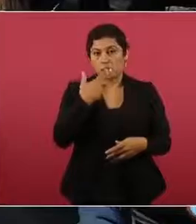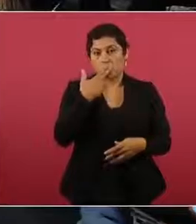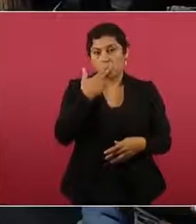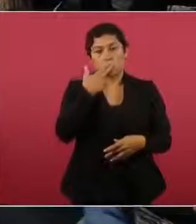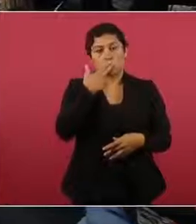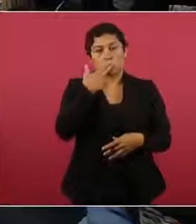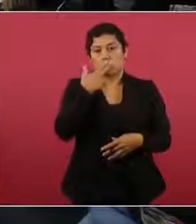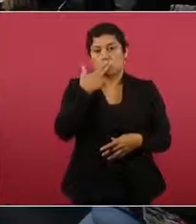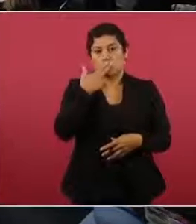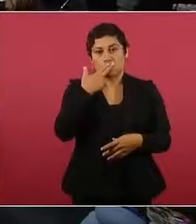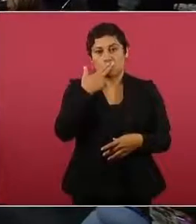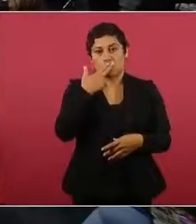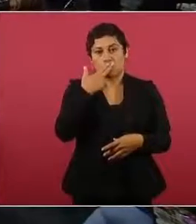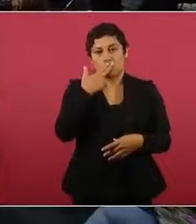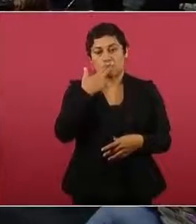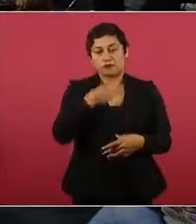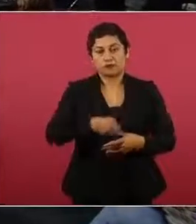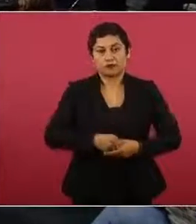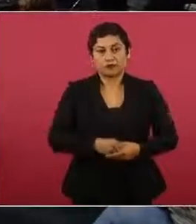del pueblo,